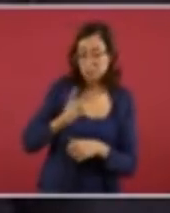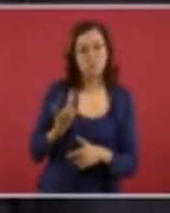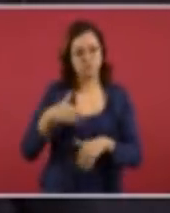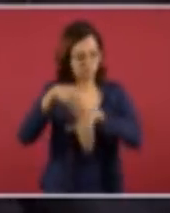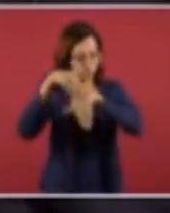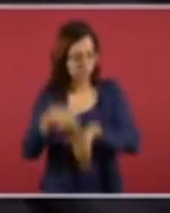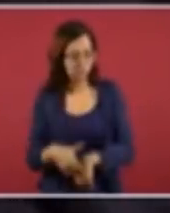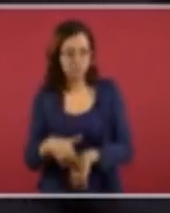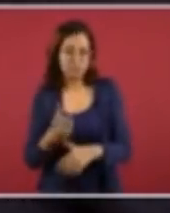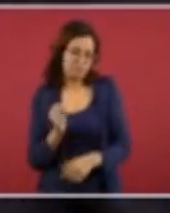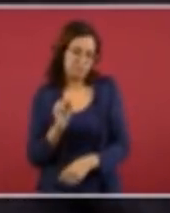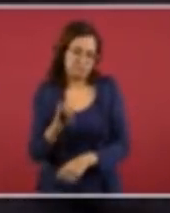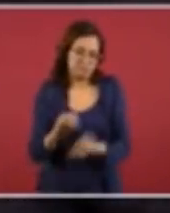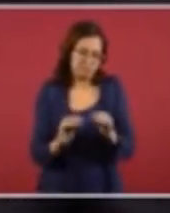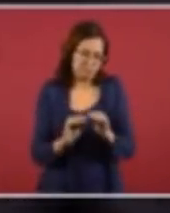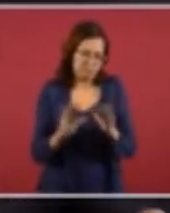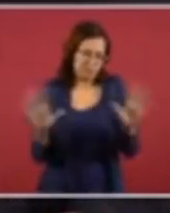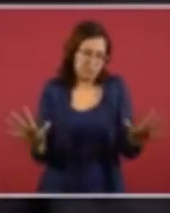Desde luego, esto,